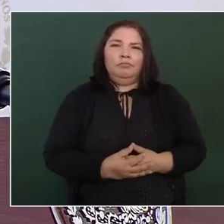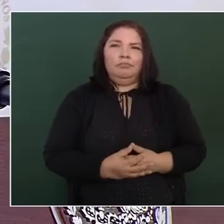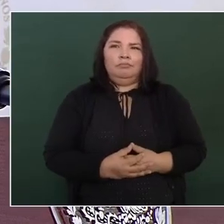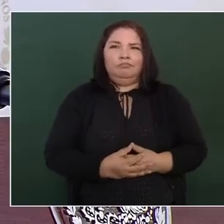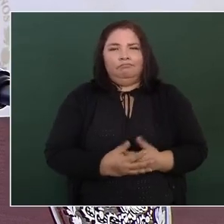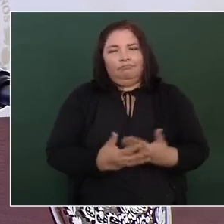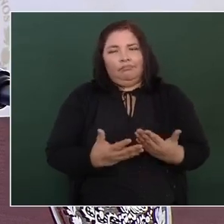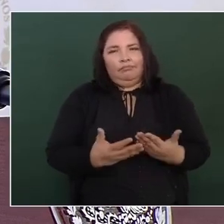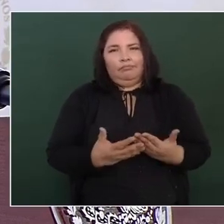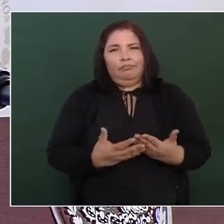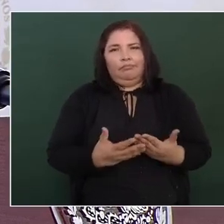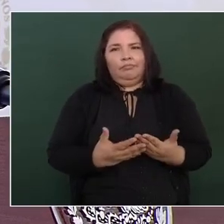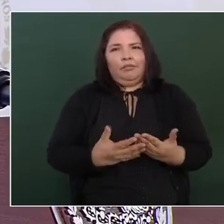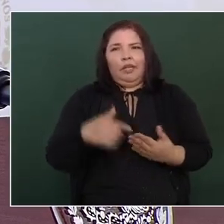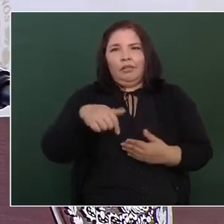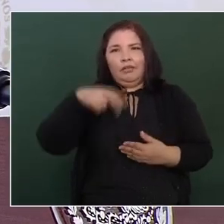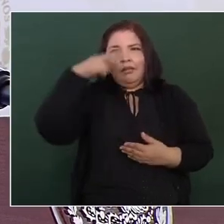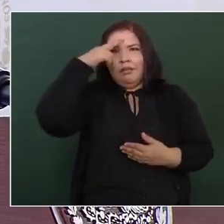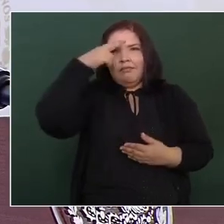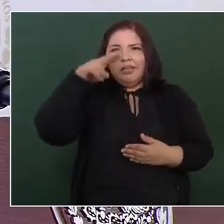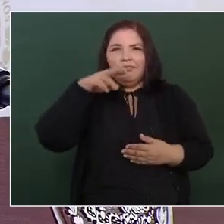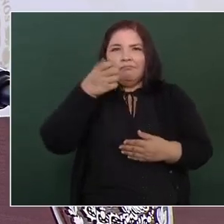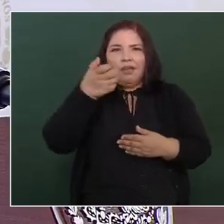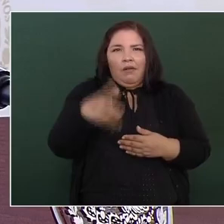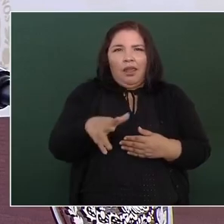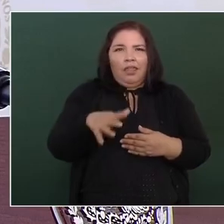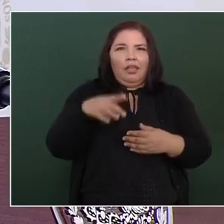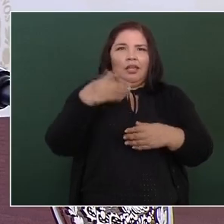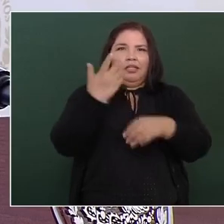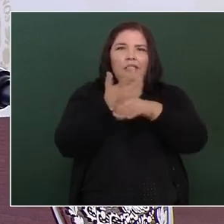que en Estados Unidos.